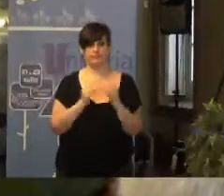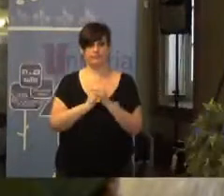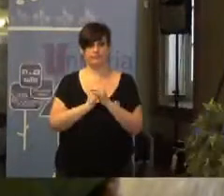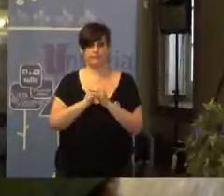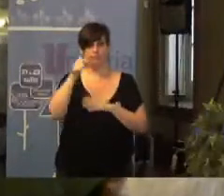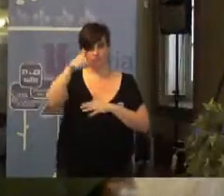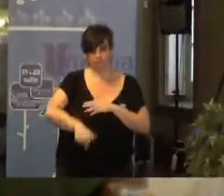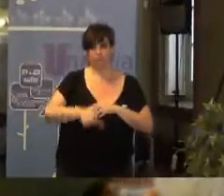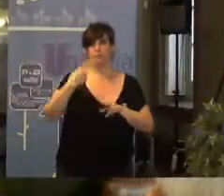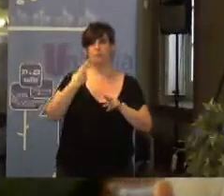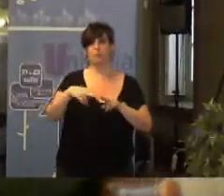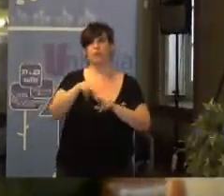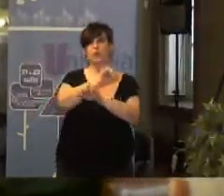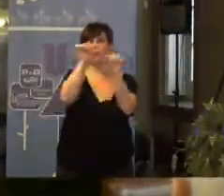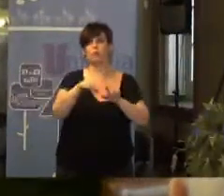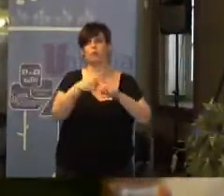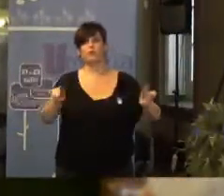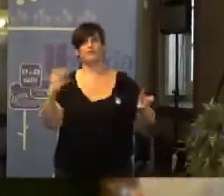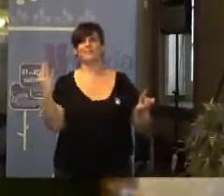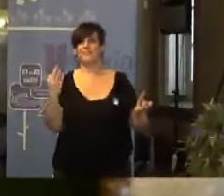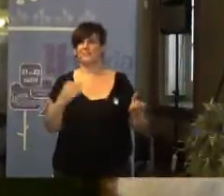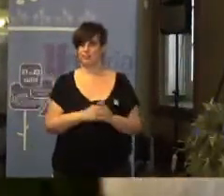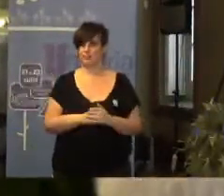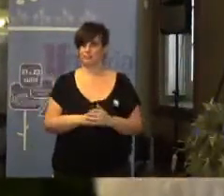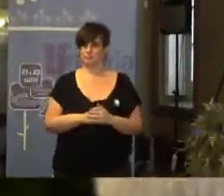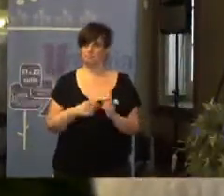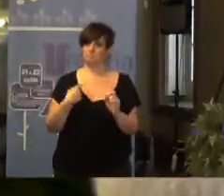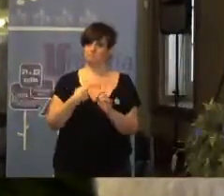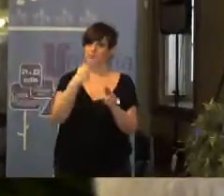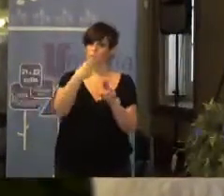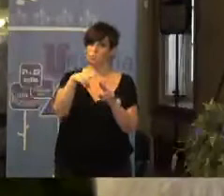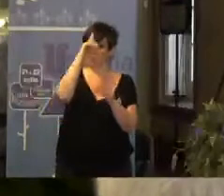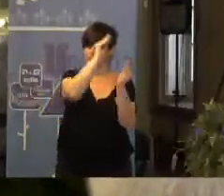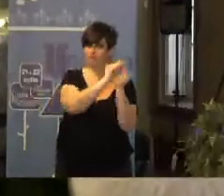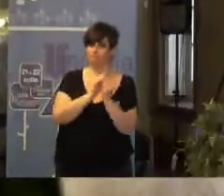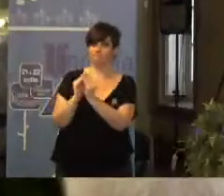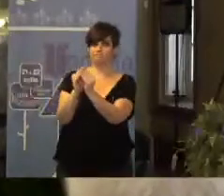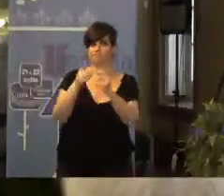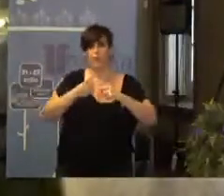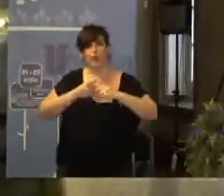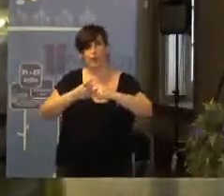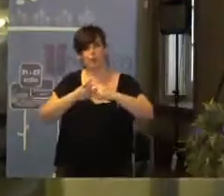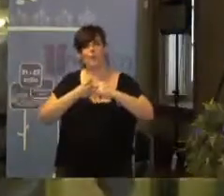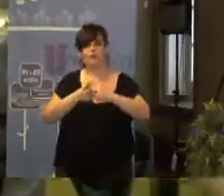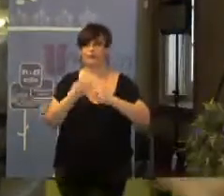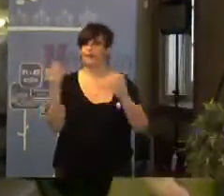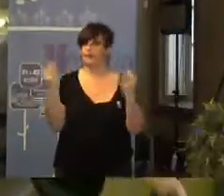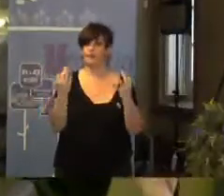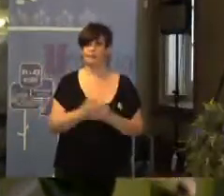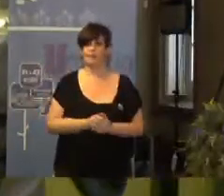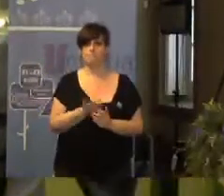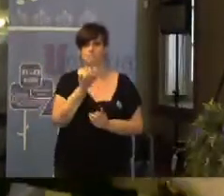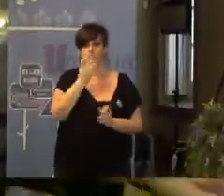facer política de outra maneira e se ten que facer unha política consensuada, compartida coa esquerda. Eso de que acabou